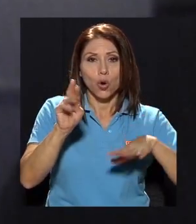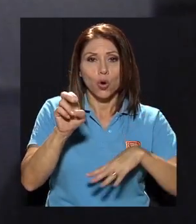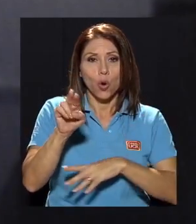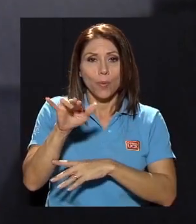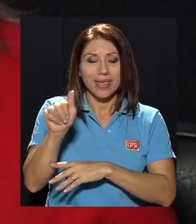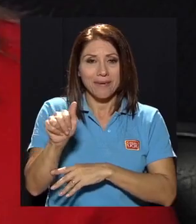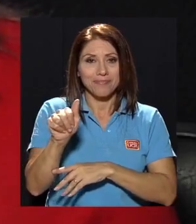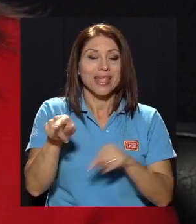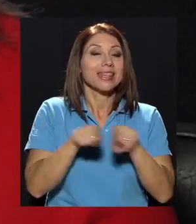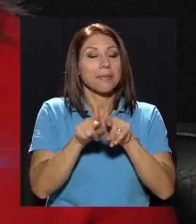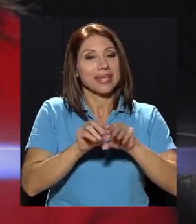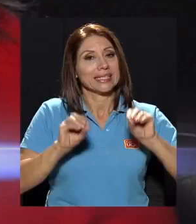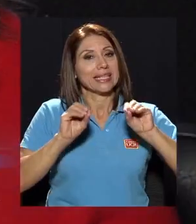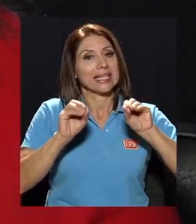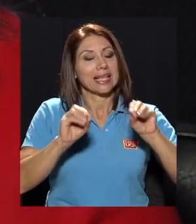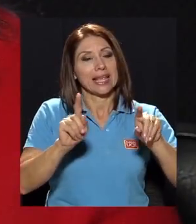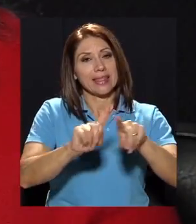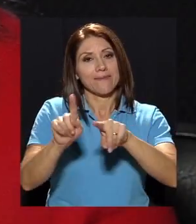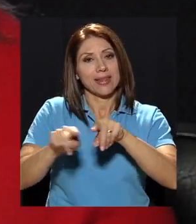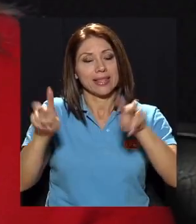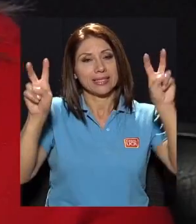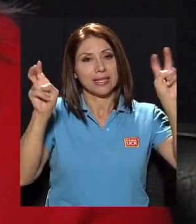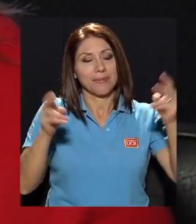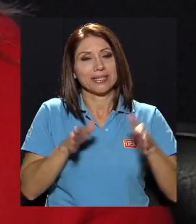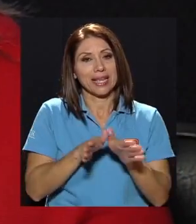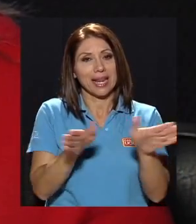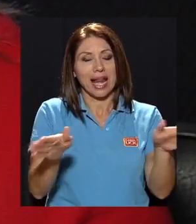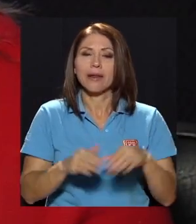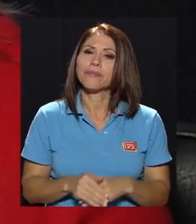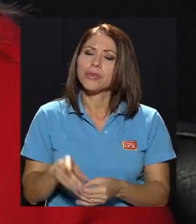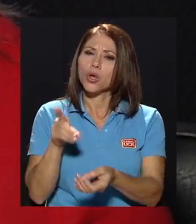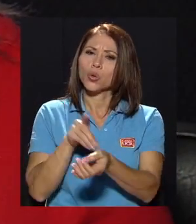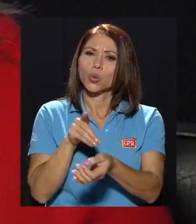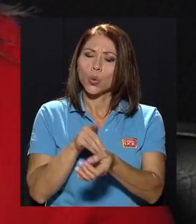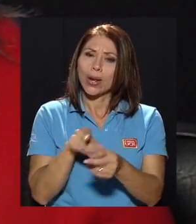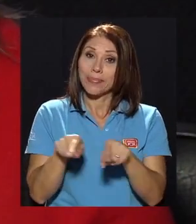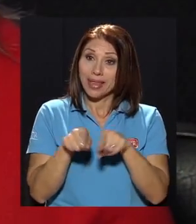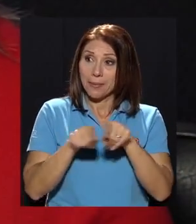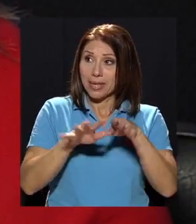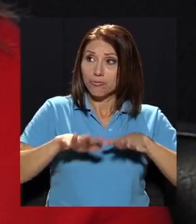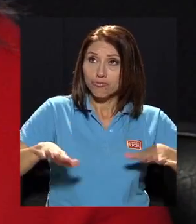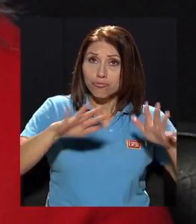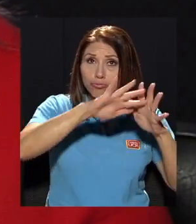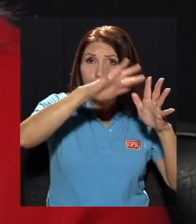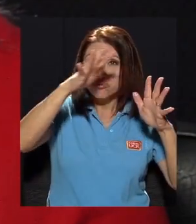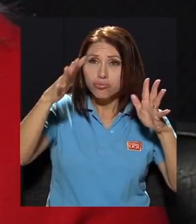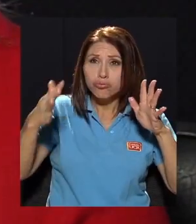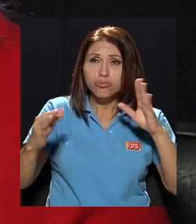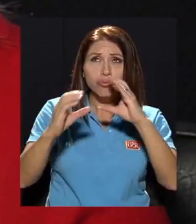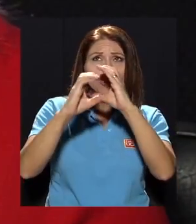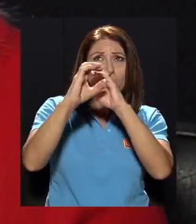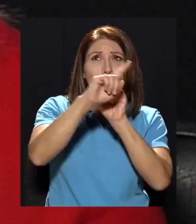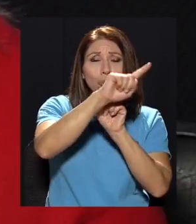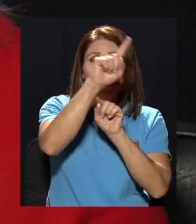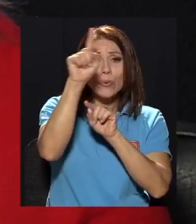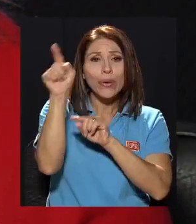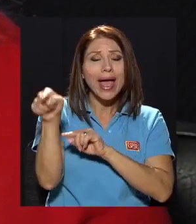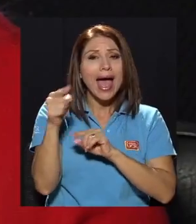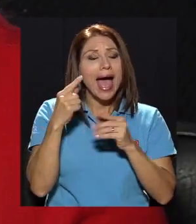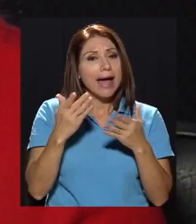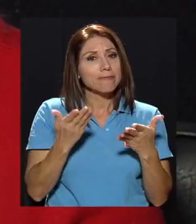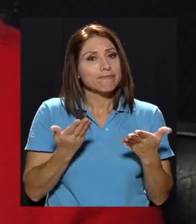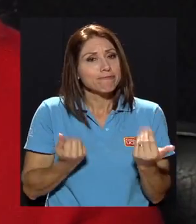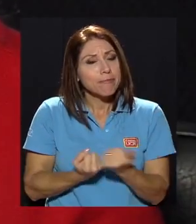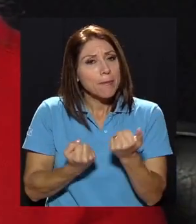Doctora Talishvili, el planetario ha contribuido también a enriquecer la formación